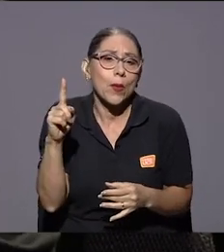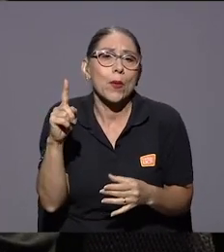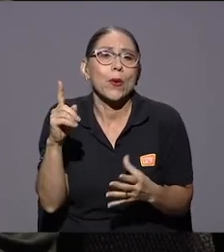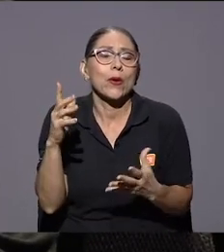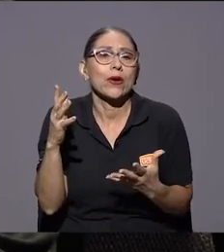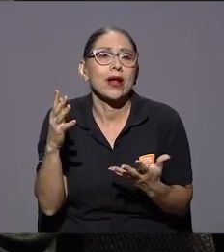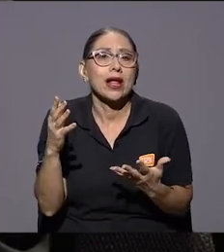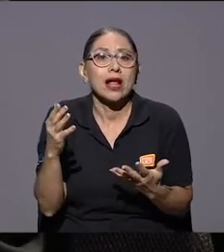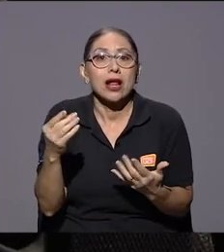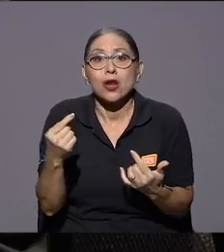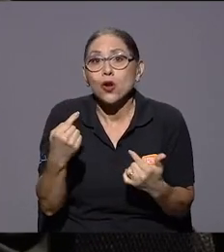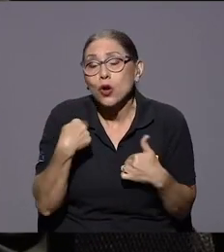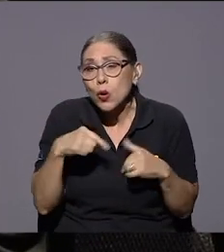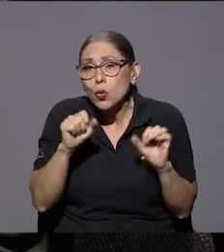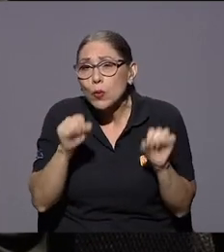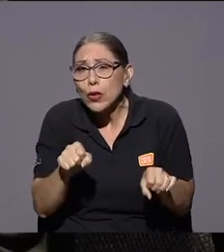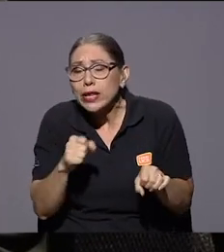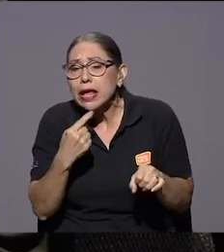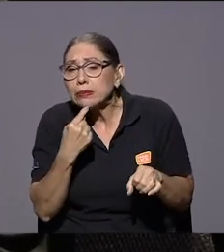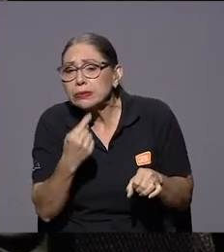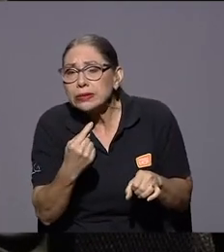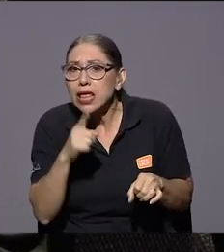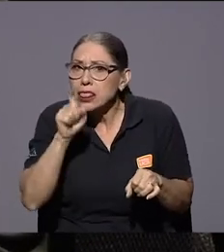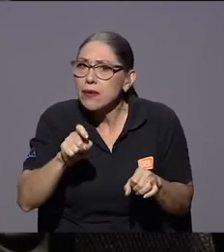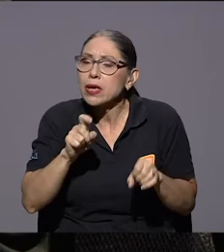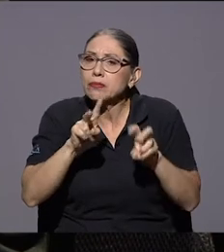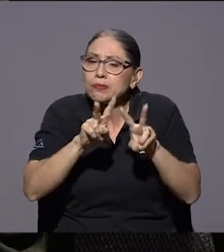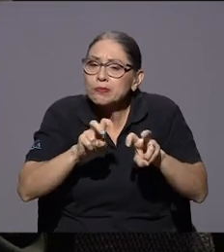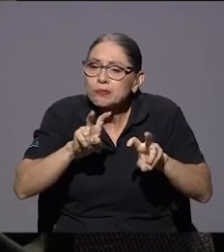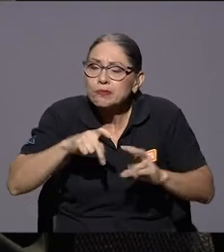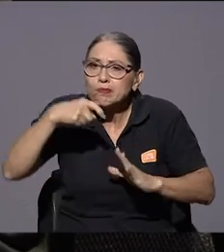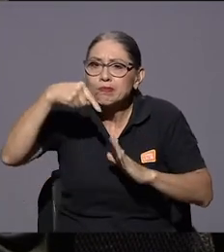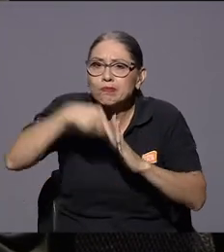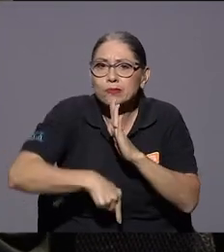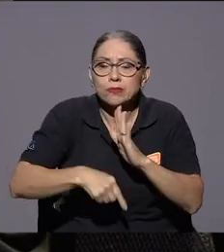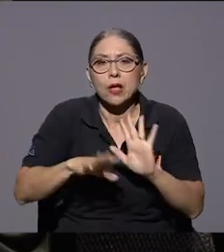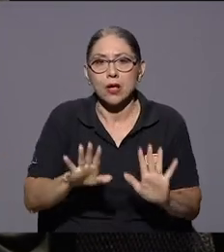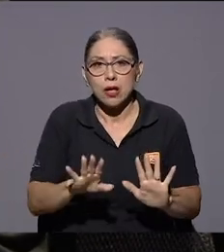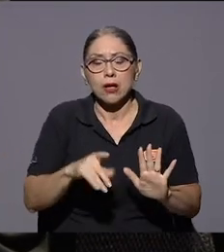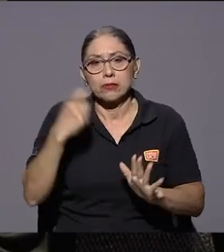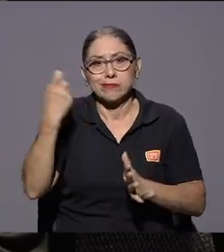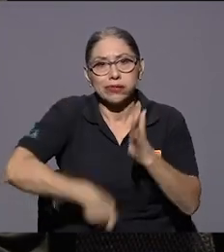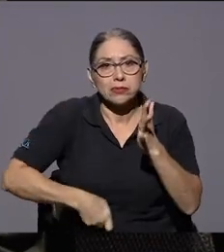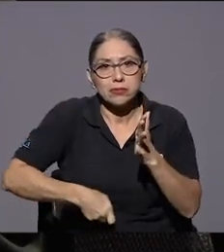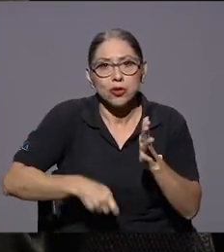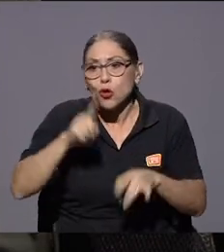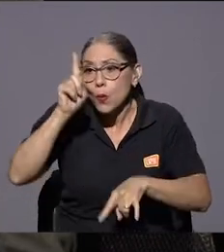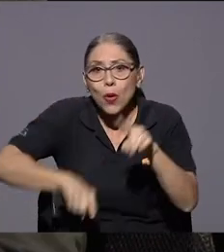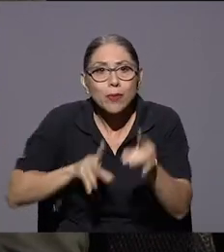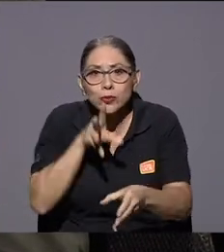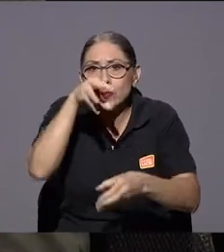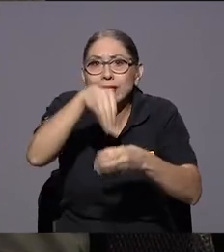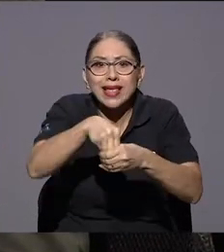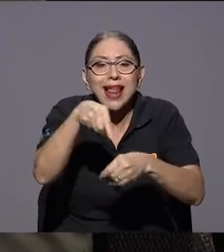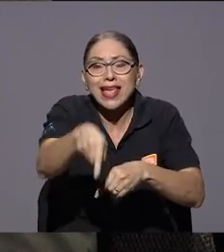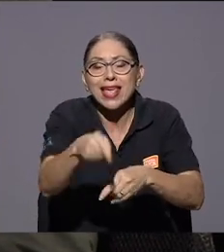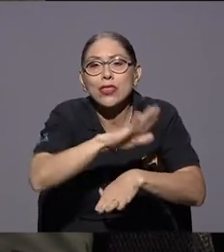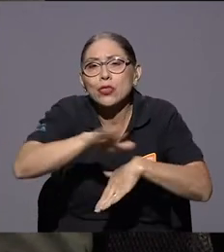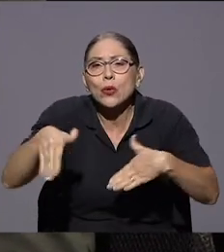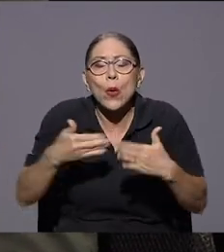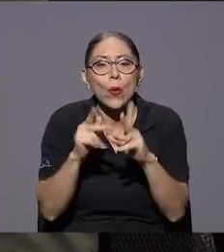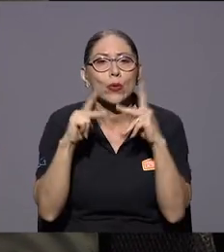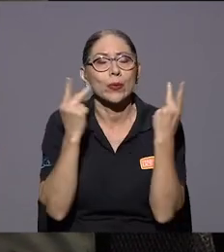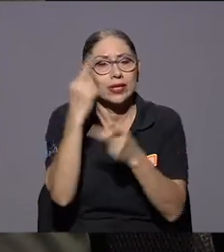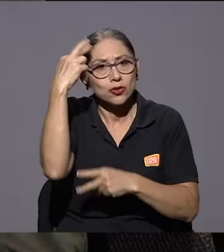atribuir, habría que ser muy riguroso en esa caracterización, a algunos representantes de partidos religiosos. Vea también desde